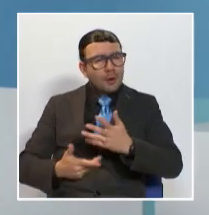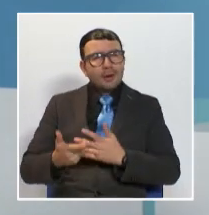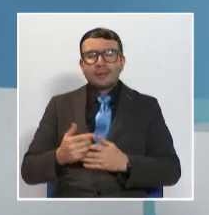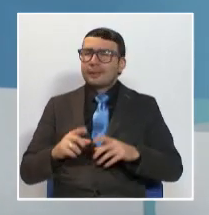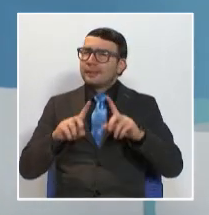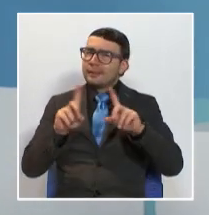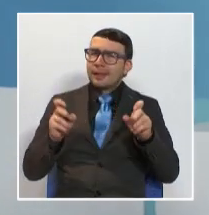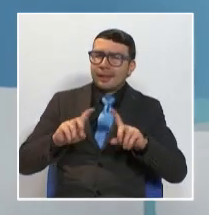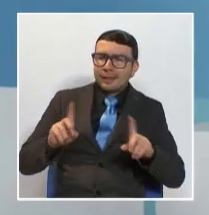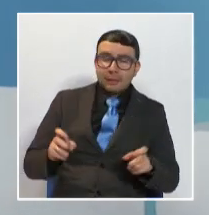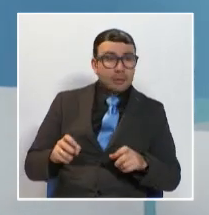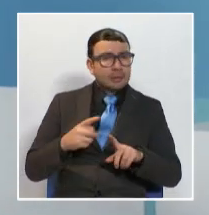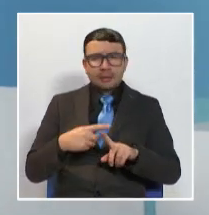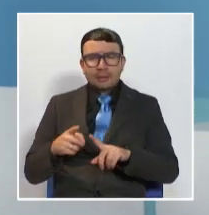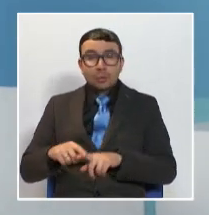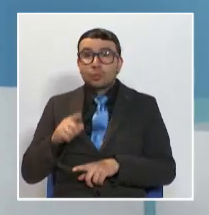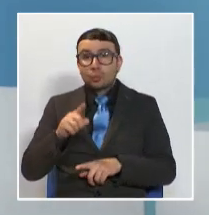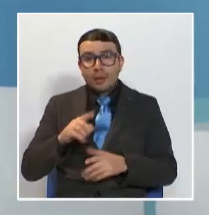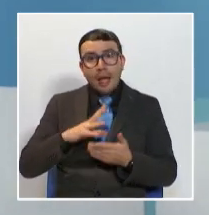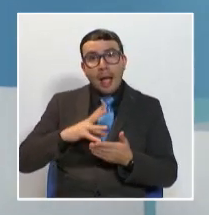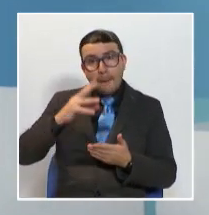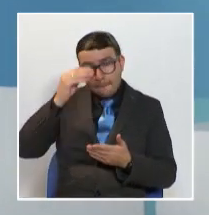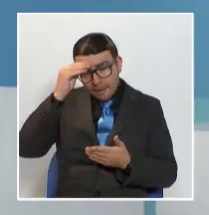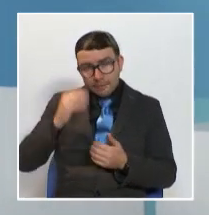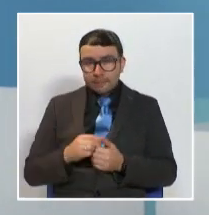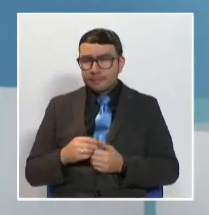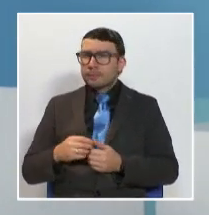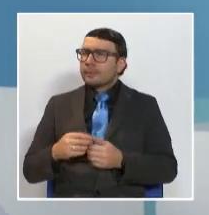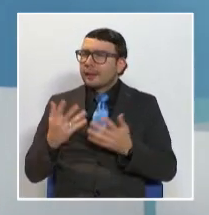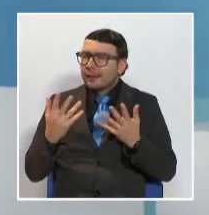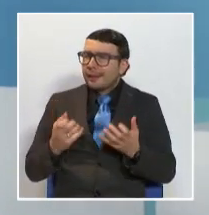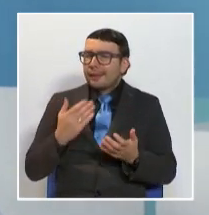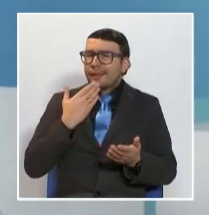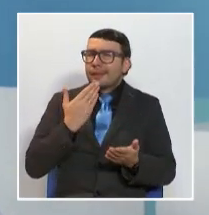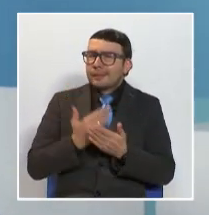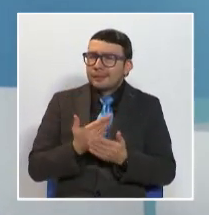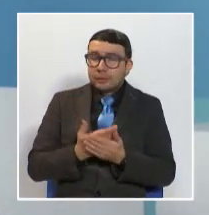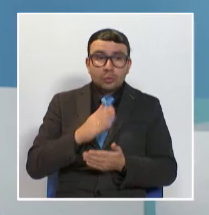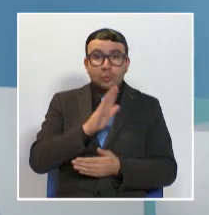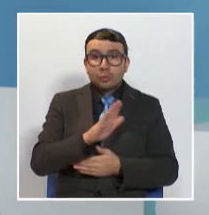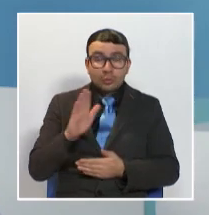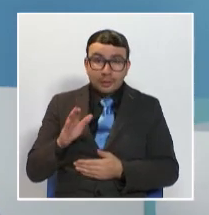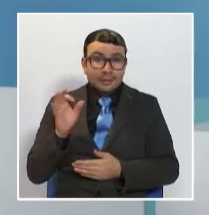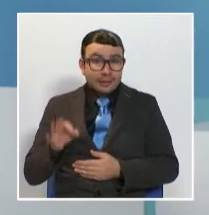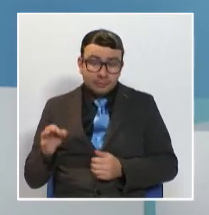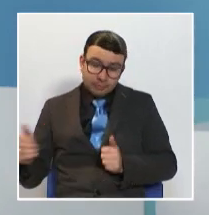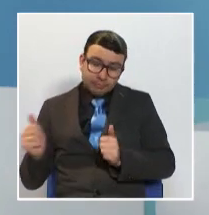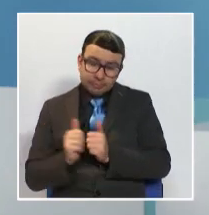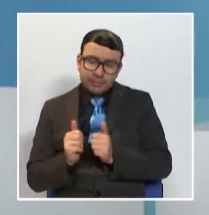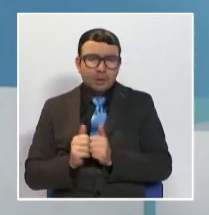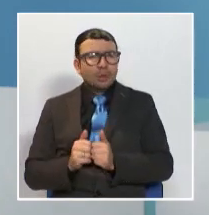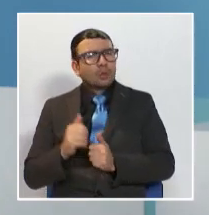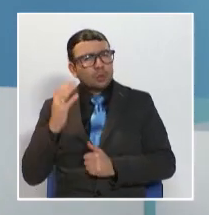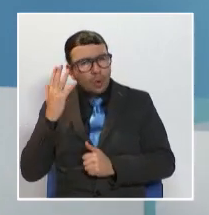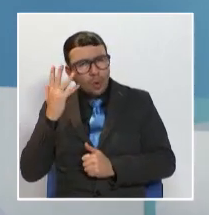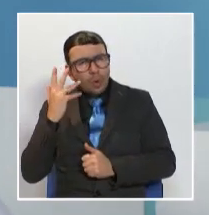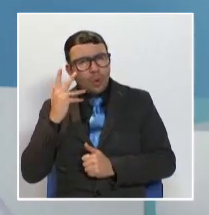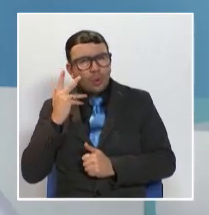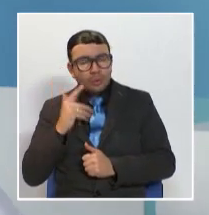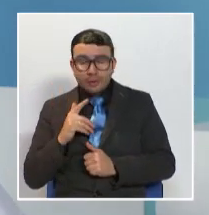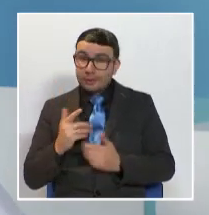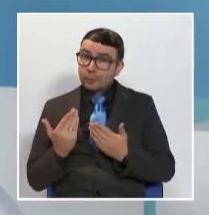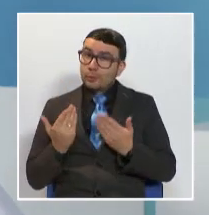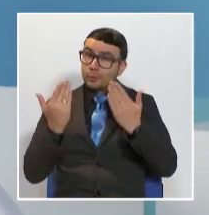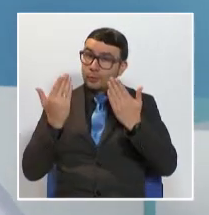para que ustedes aprendan. Les agradecemos por siempre estar con nosotros y que se sigan educando todos los días, sigan